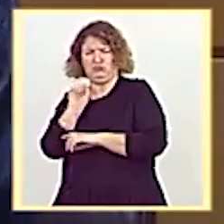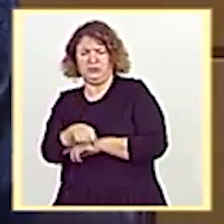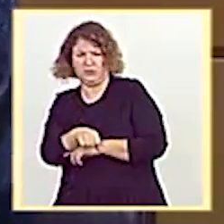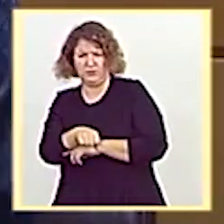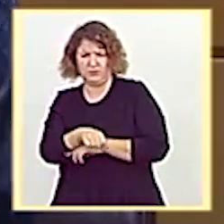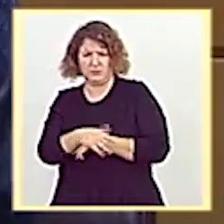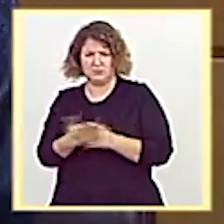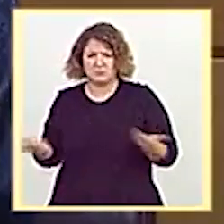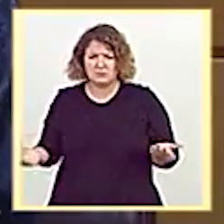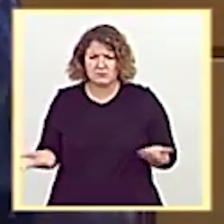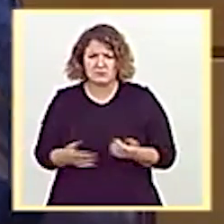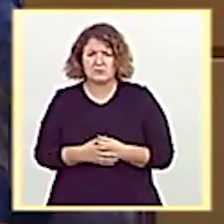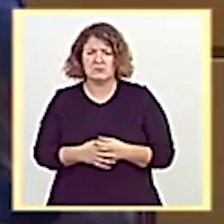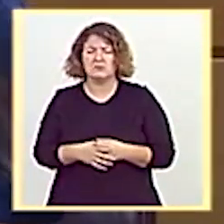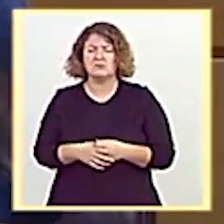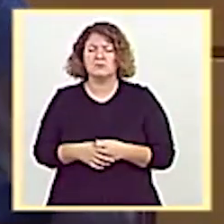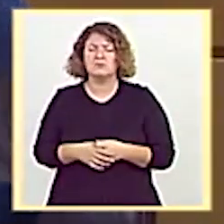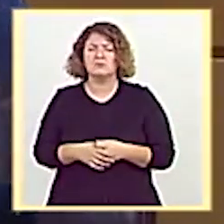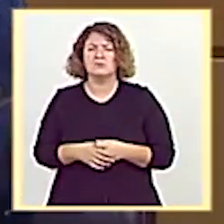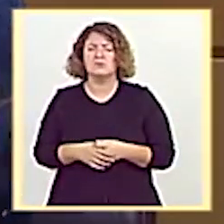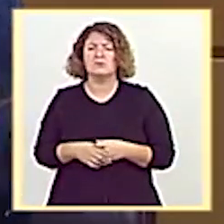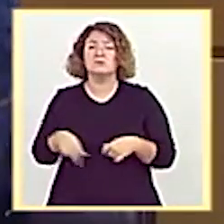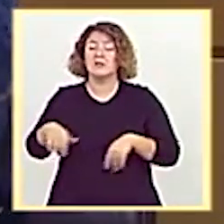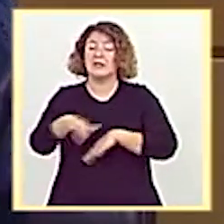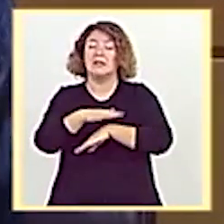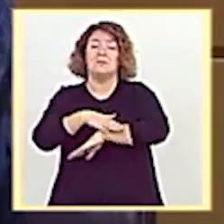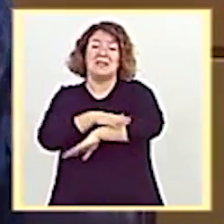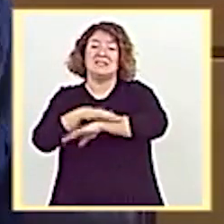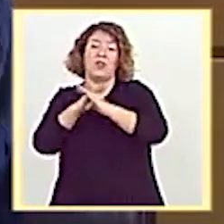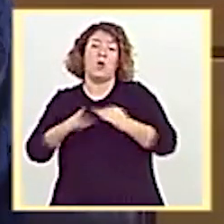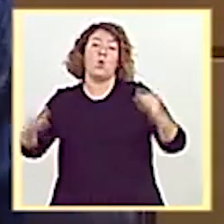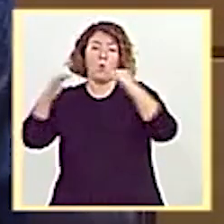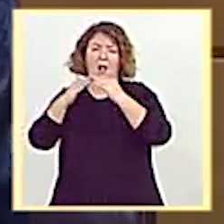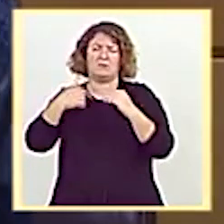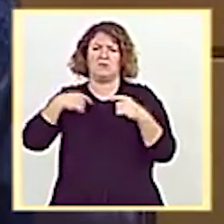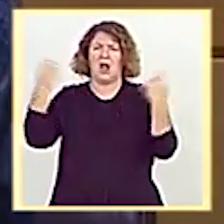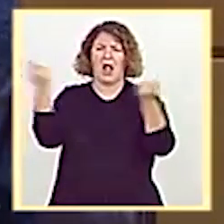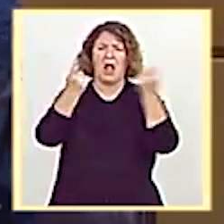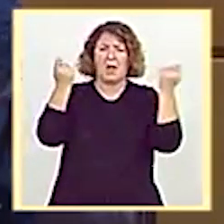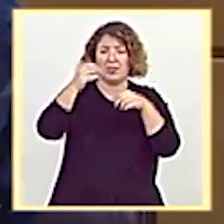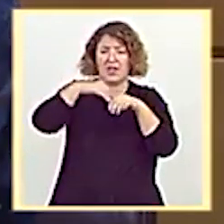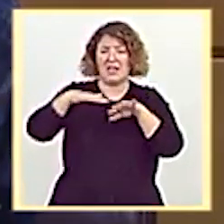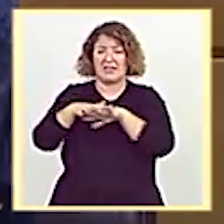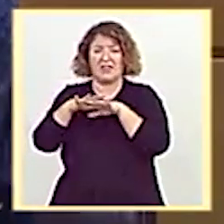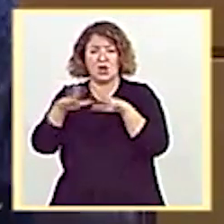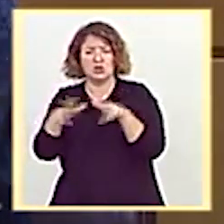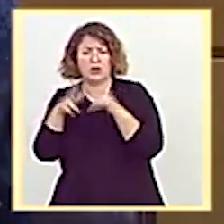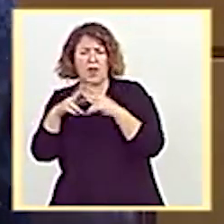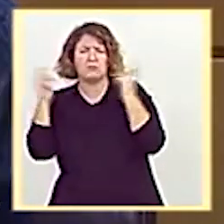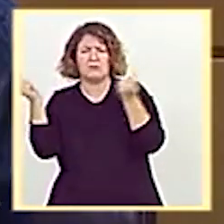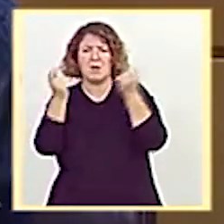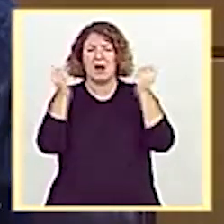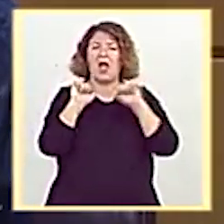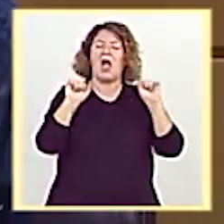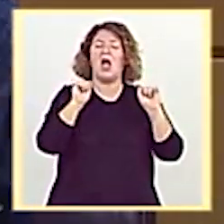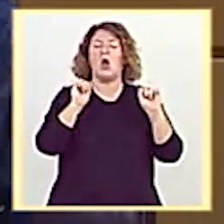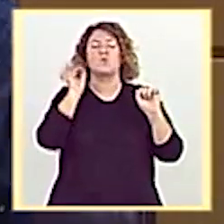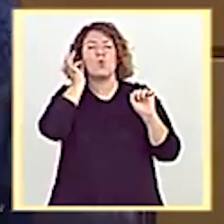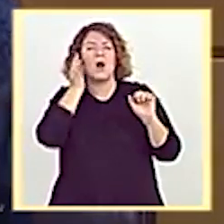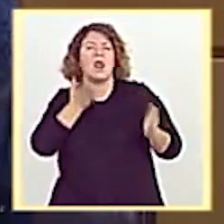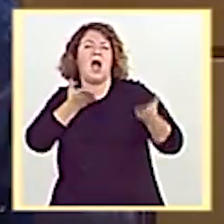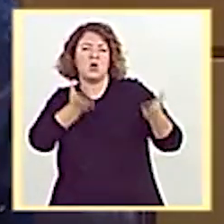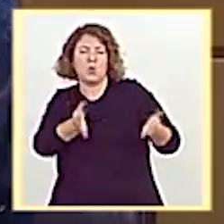forma, señora ministra? El Ministerio de Igualdad, en las diversas campañas que ha lanzado en las redes sociales para ayudar y proteger a las